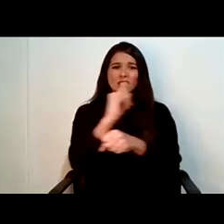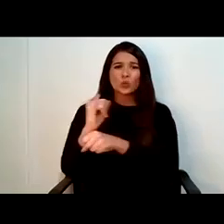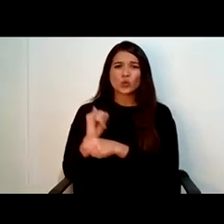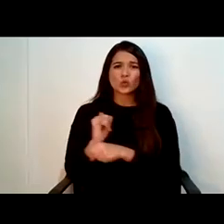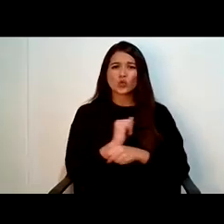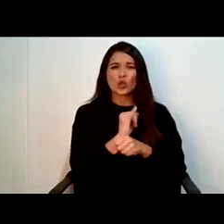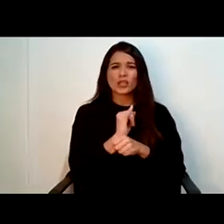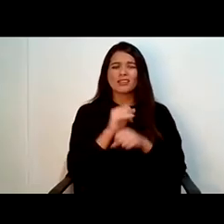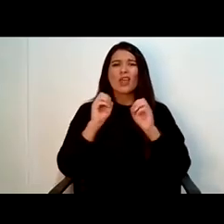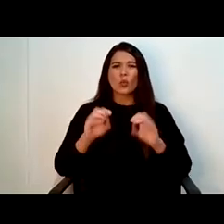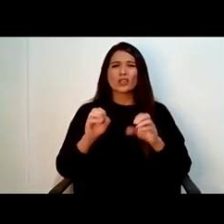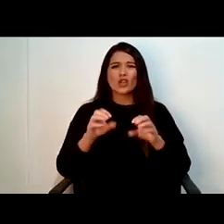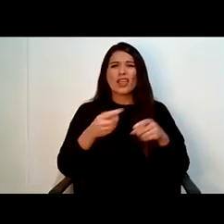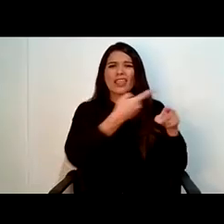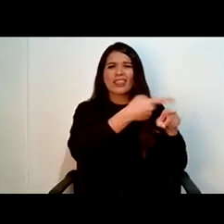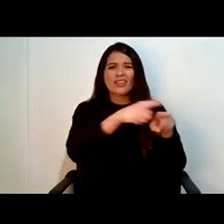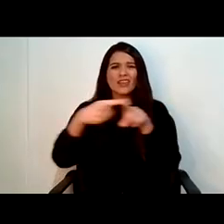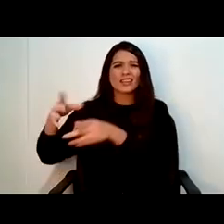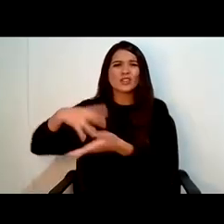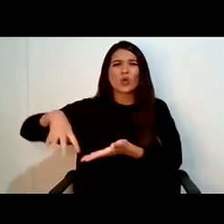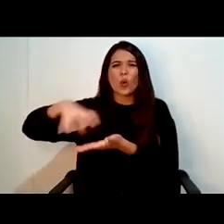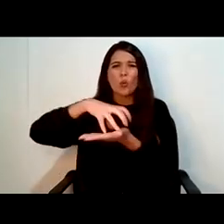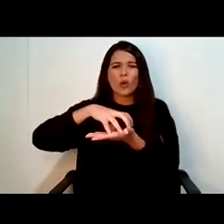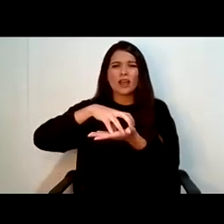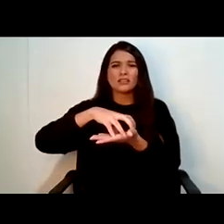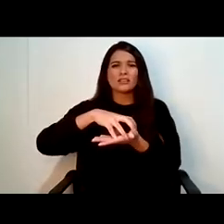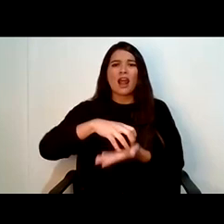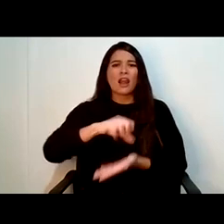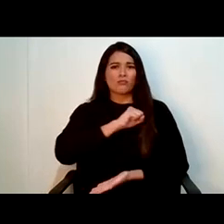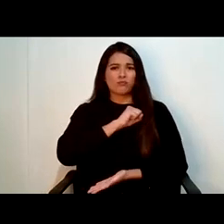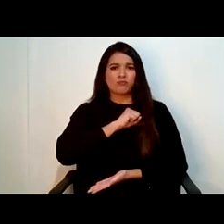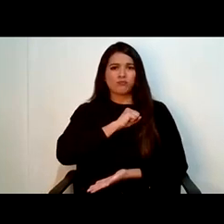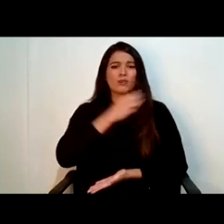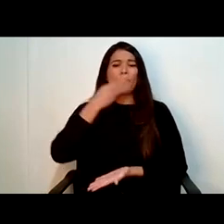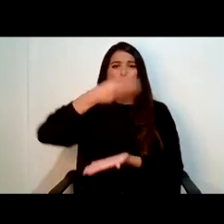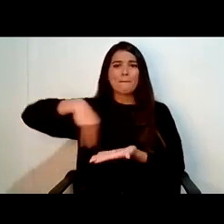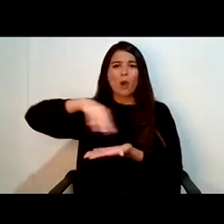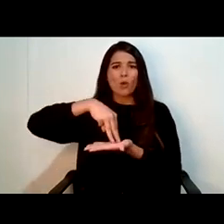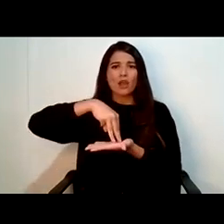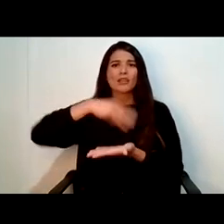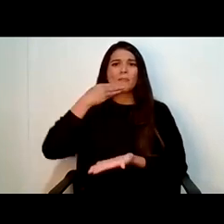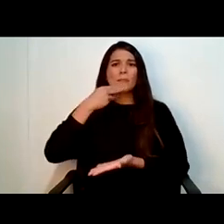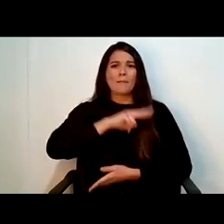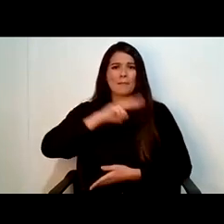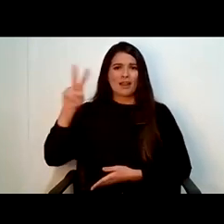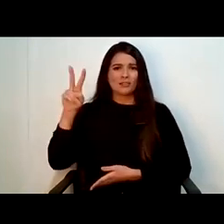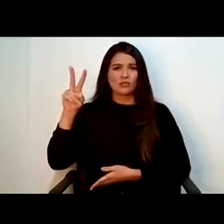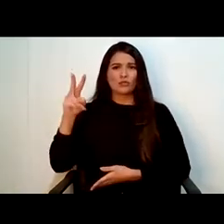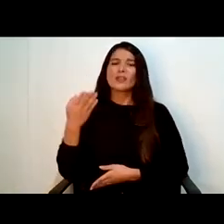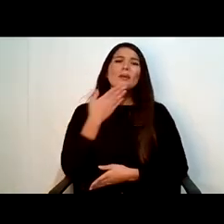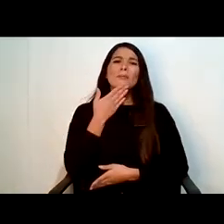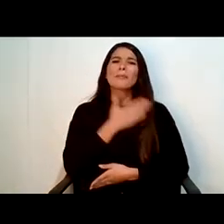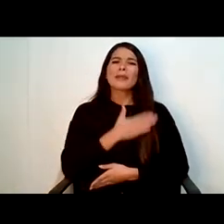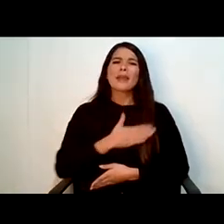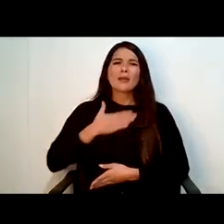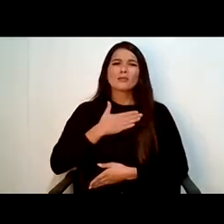educacionales de diversas comunas de la región metropolitana, del Maule y Valparaíso. También queremos agradecer